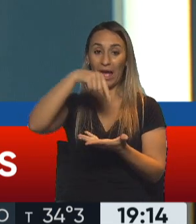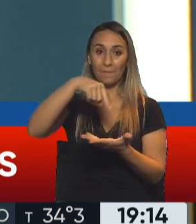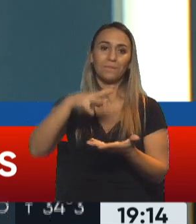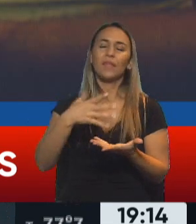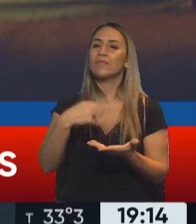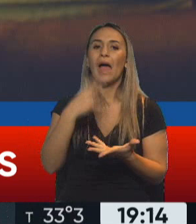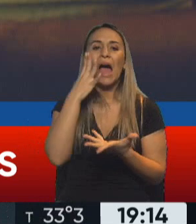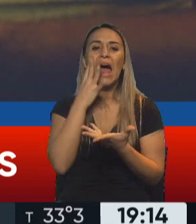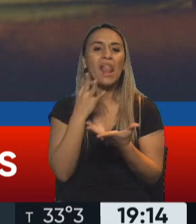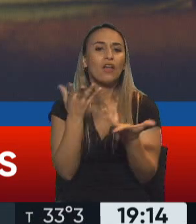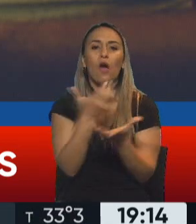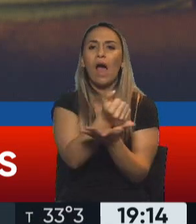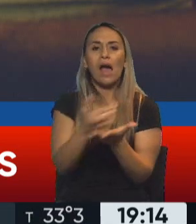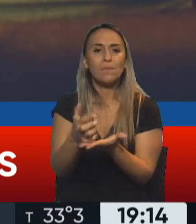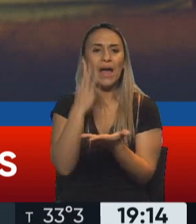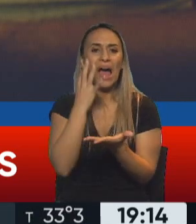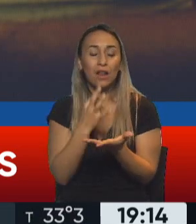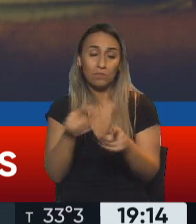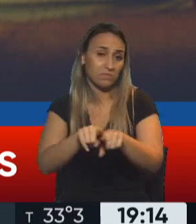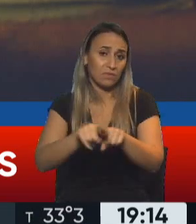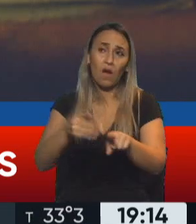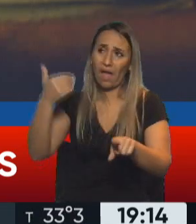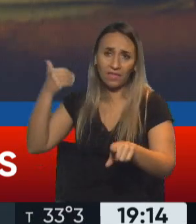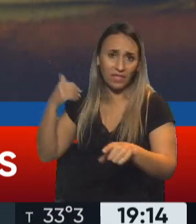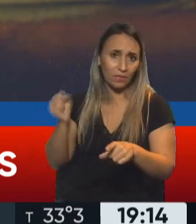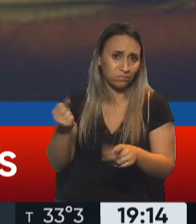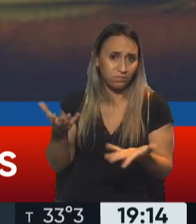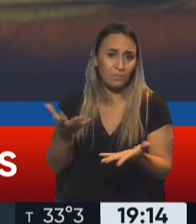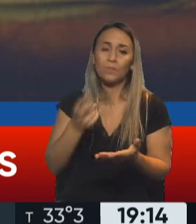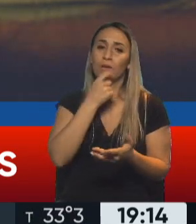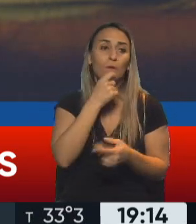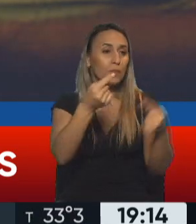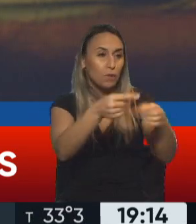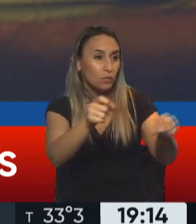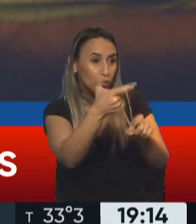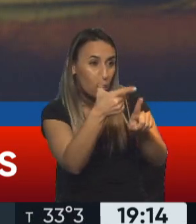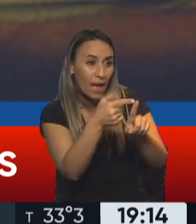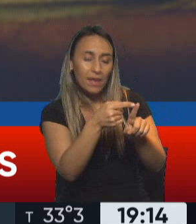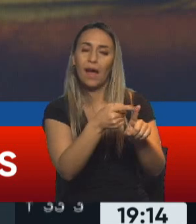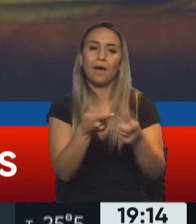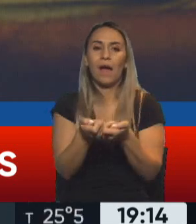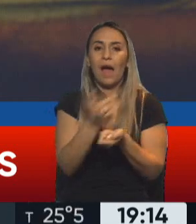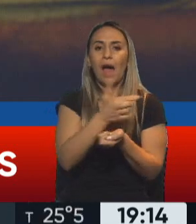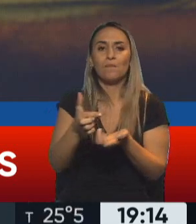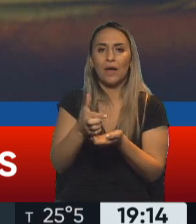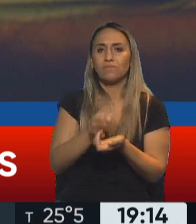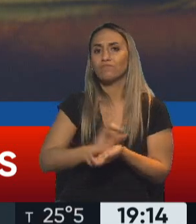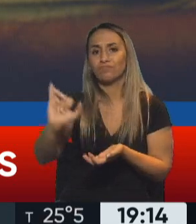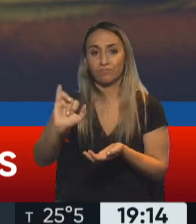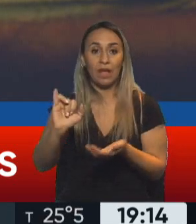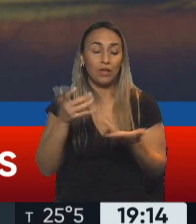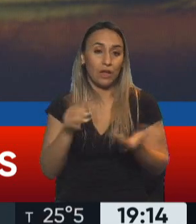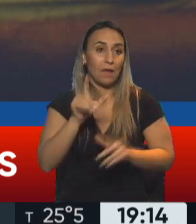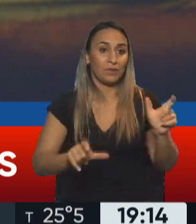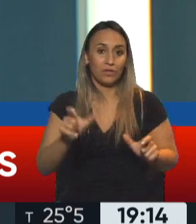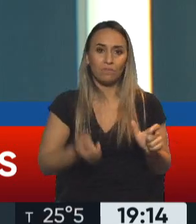alguna herramienta en los celulares, Nicolás, también, digo, como ha habido en otros programas, ¿no? Está tal producto, denunciás y la denuncia llega, digo, algo que sea más ágil para que el consumidor lo tenga